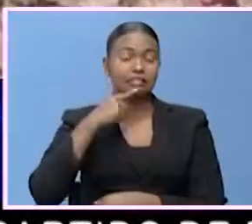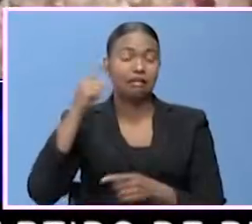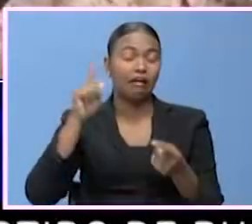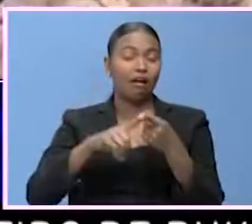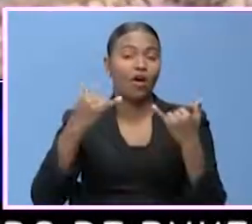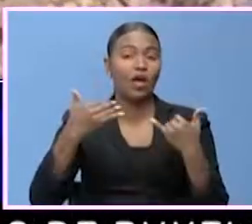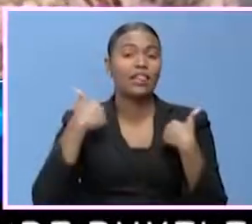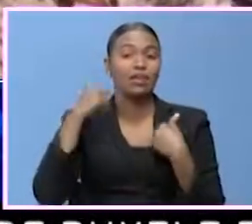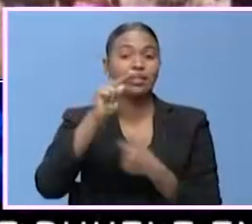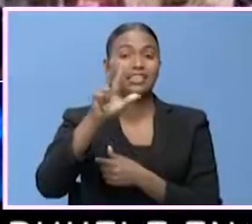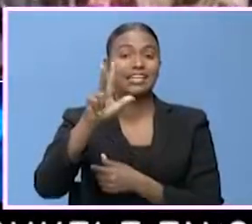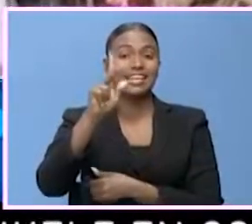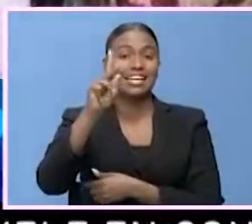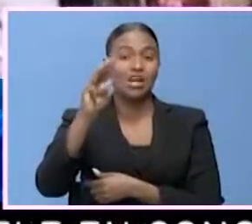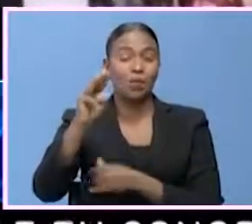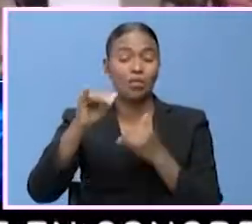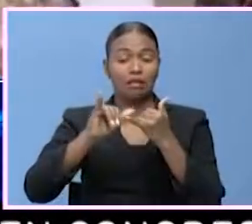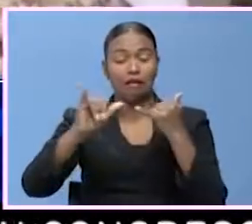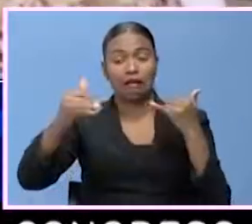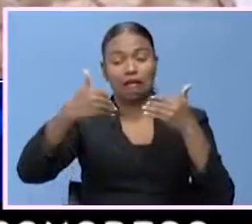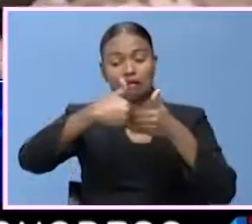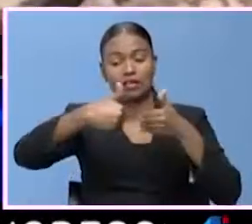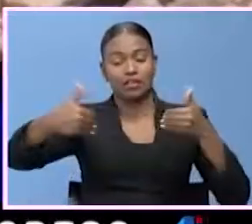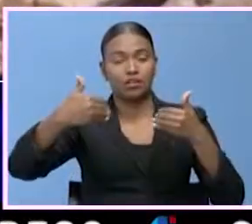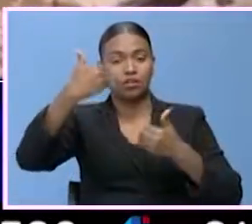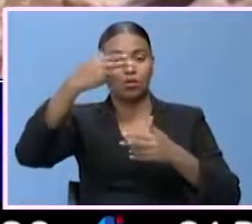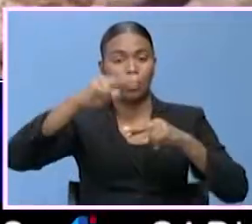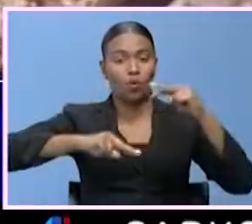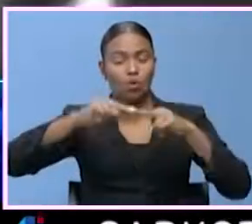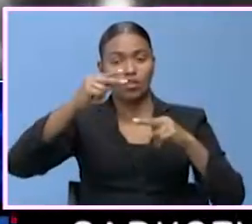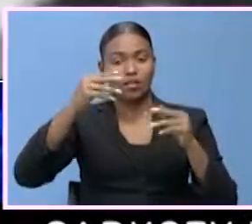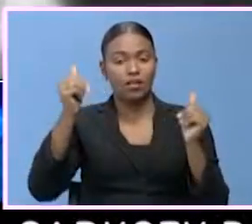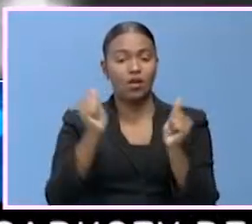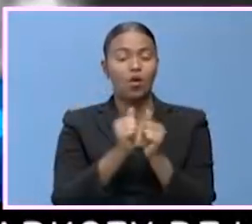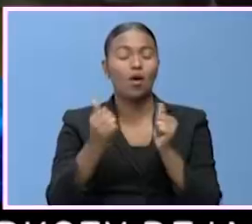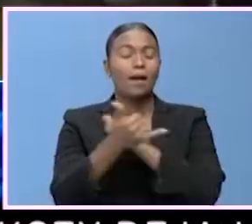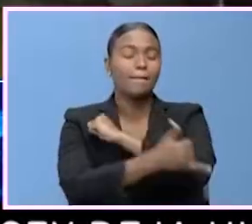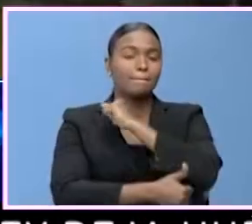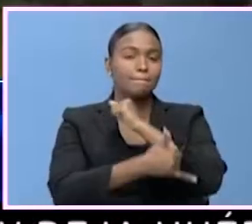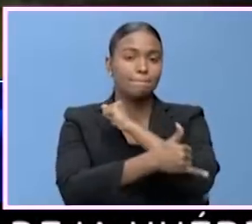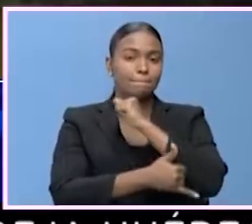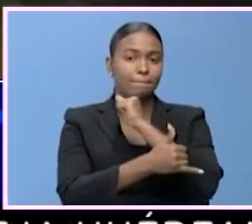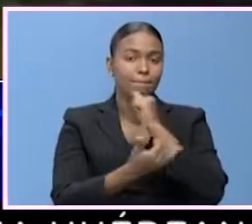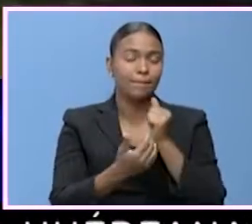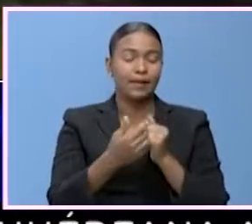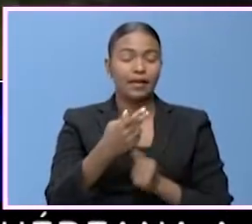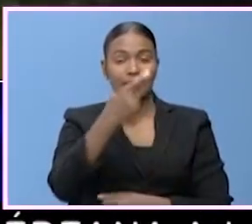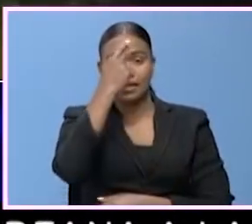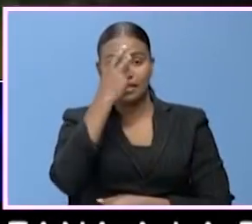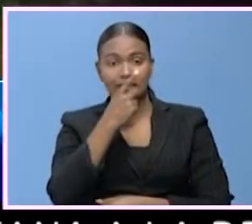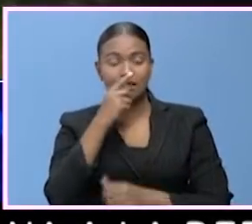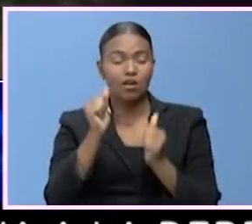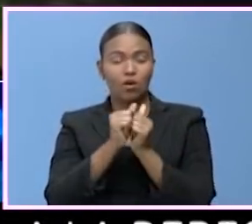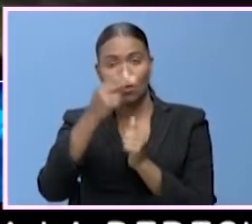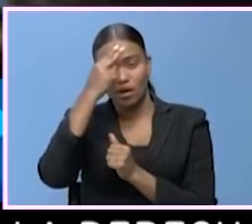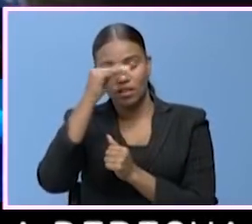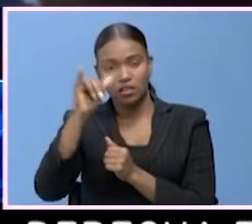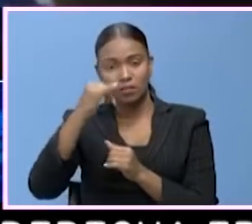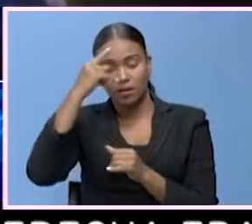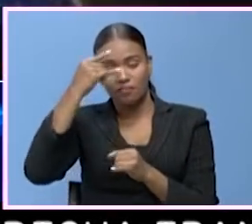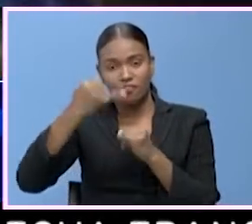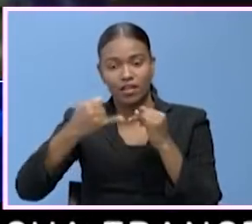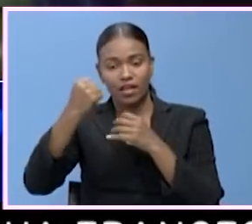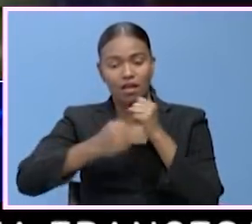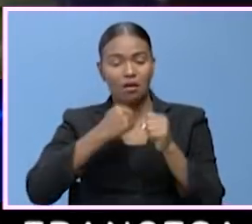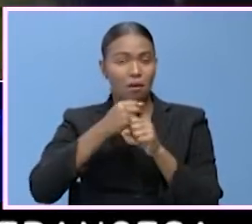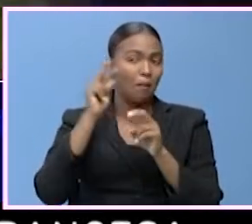hay 23 kilómetros de verja construidos entre los países República Dominicana y Haití. Y para finales de año